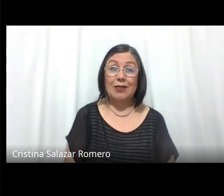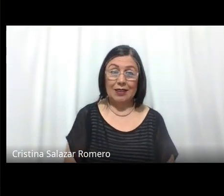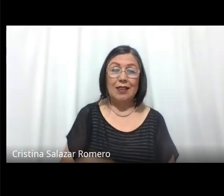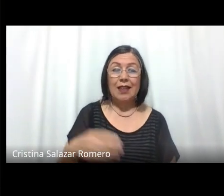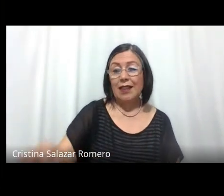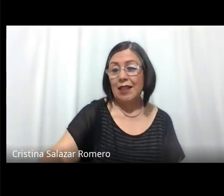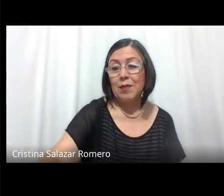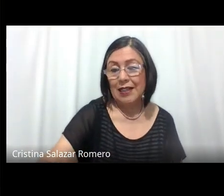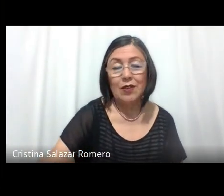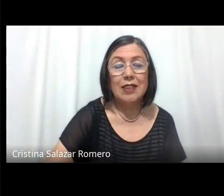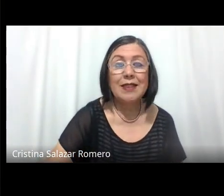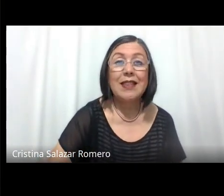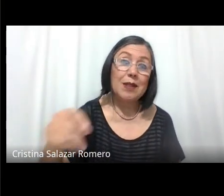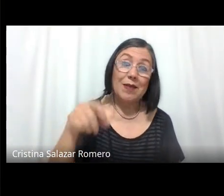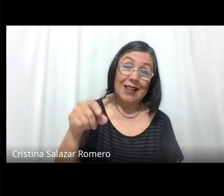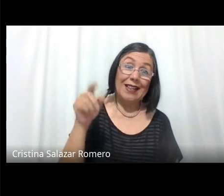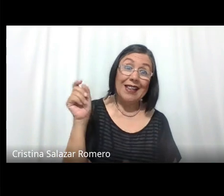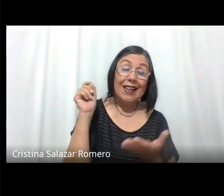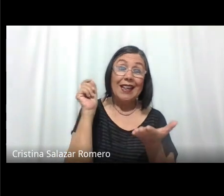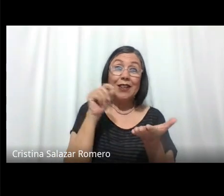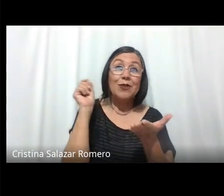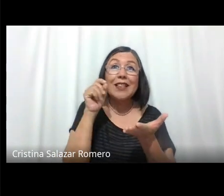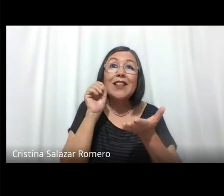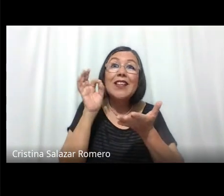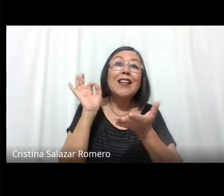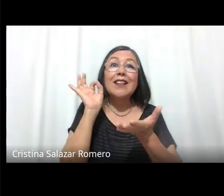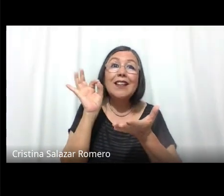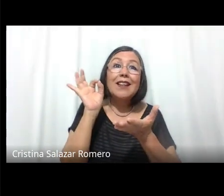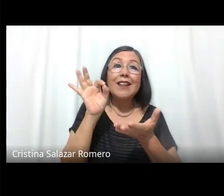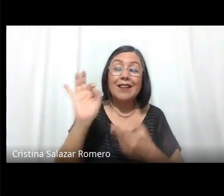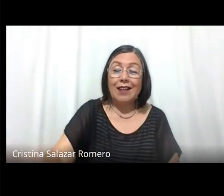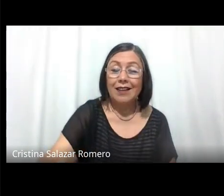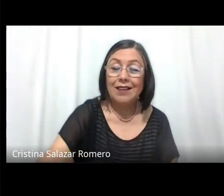utilizar, ¿sí? Y para eso les va a servir, para que ustedes se fijen